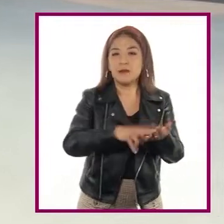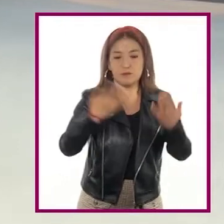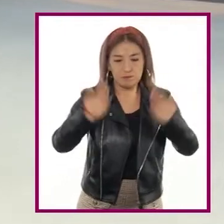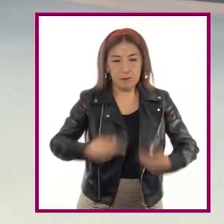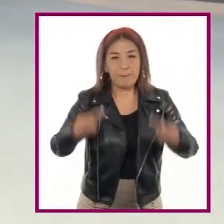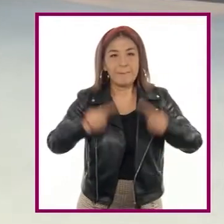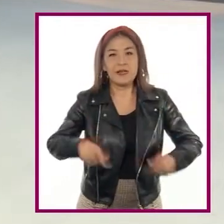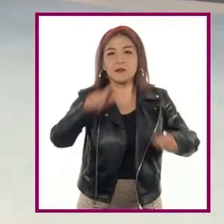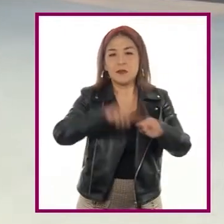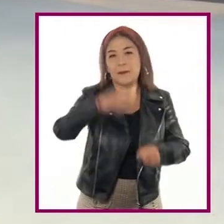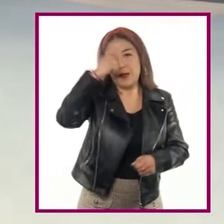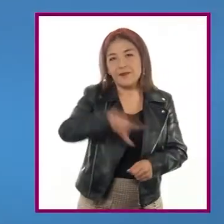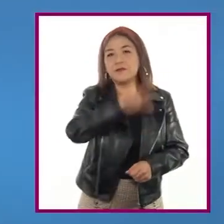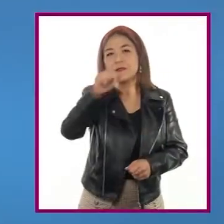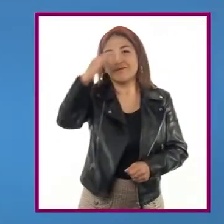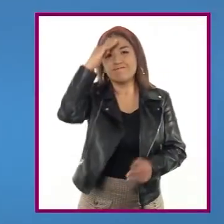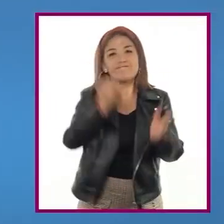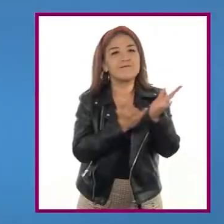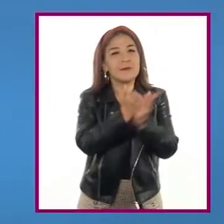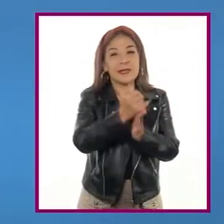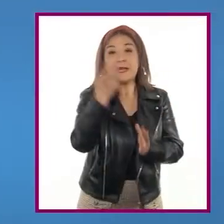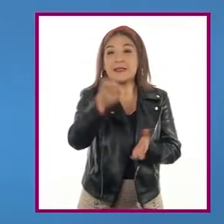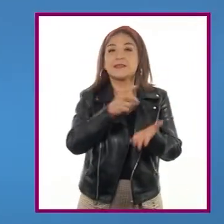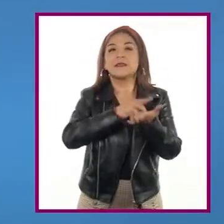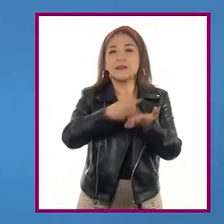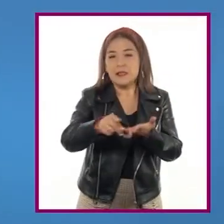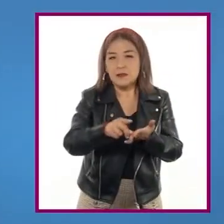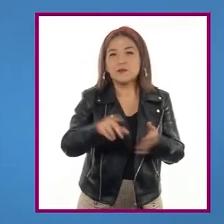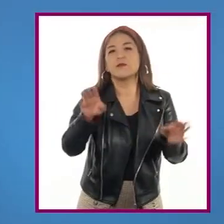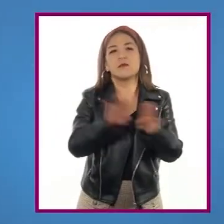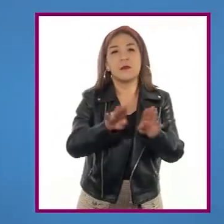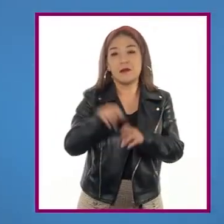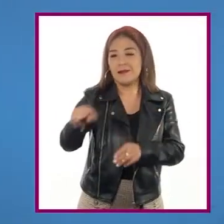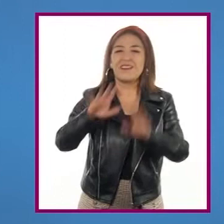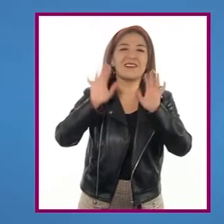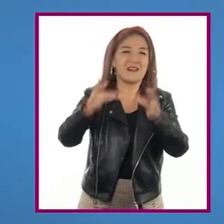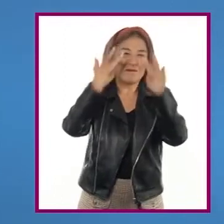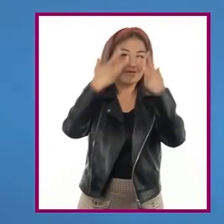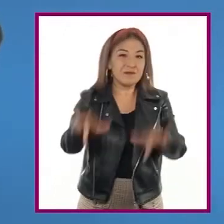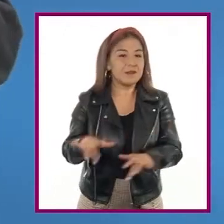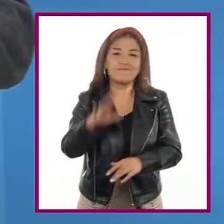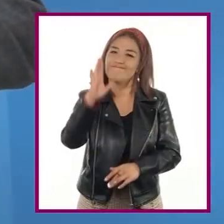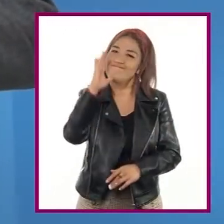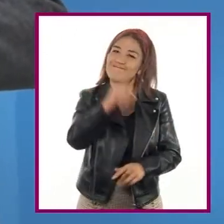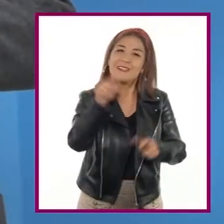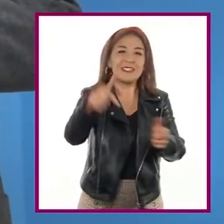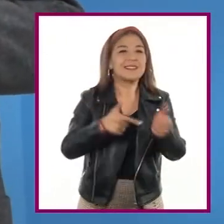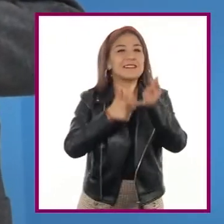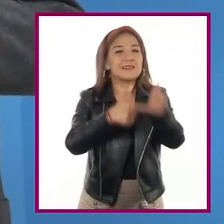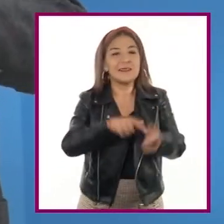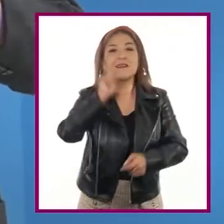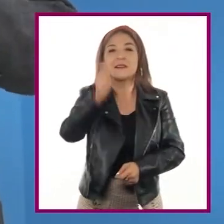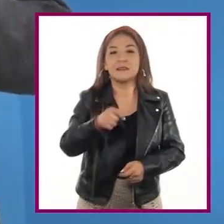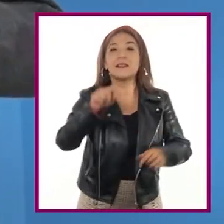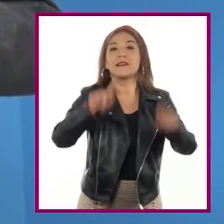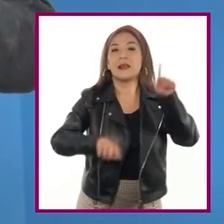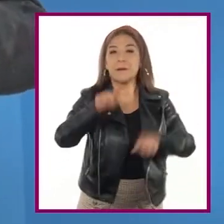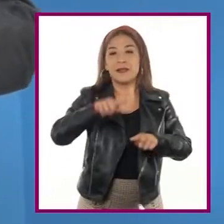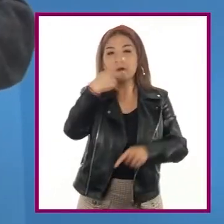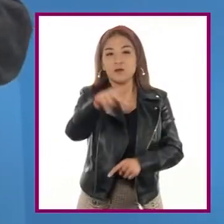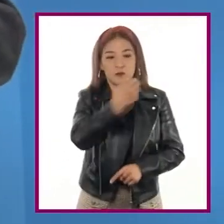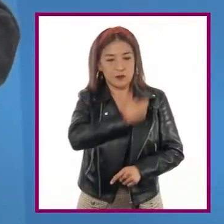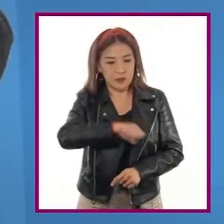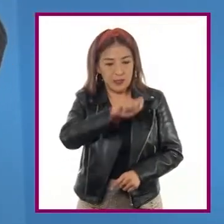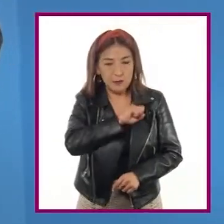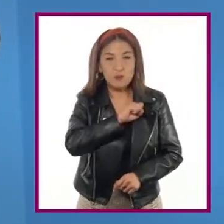de decisiones. También es un derecho al cual no se puede renunciar independientemente de la condición de salud,